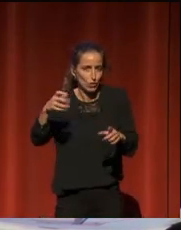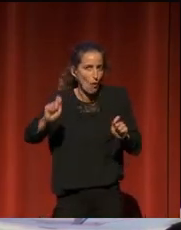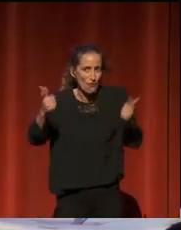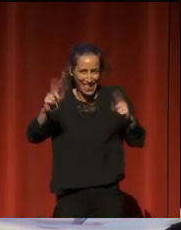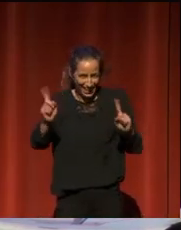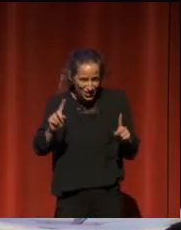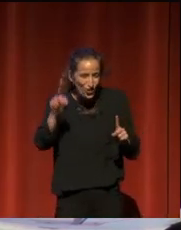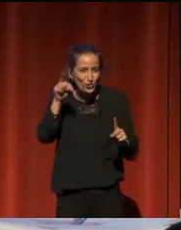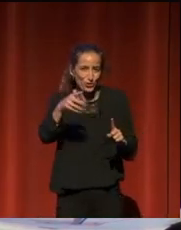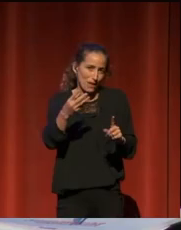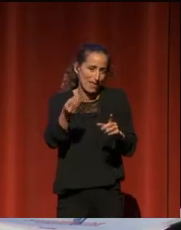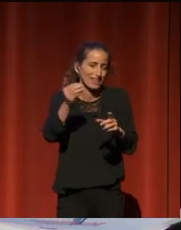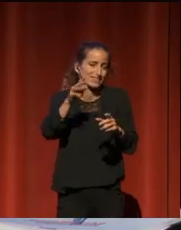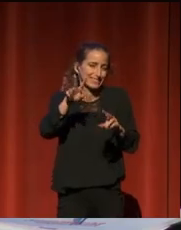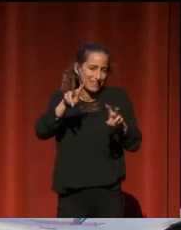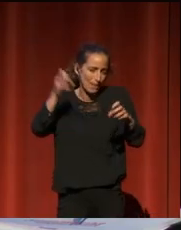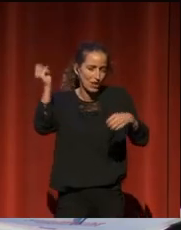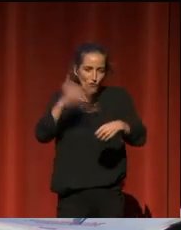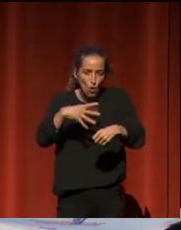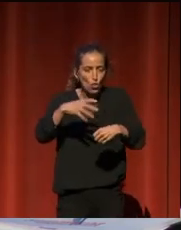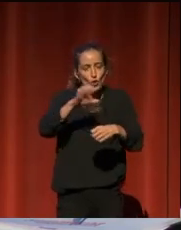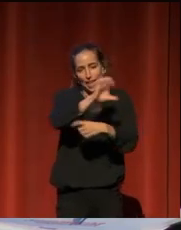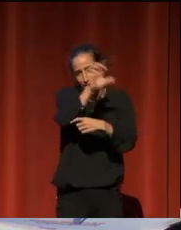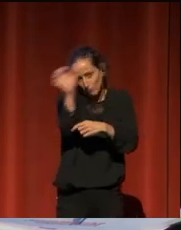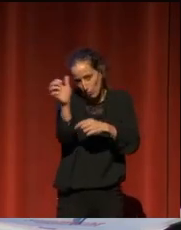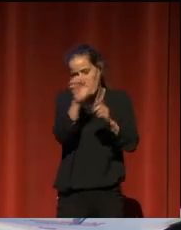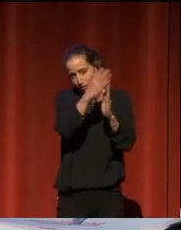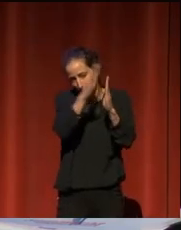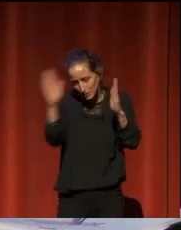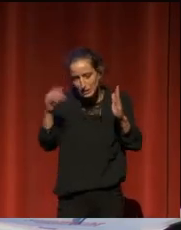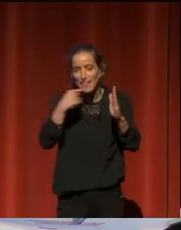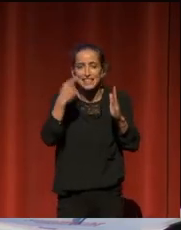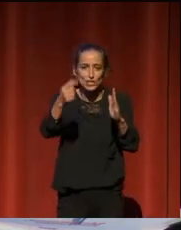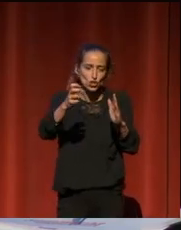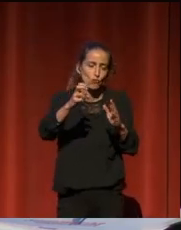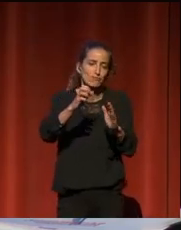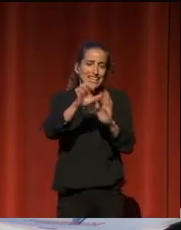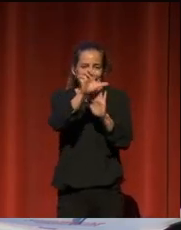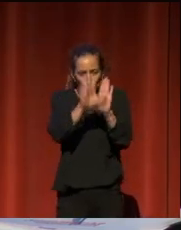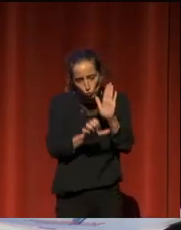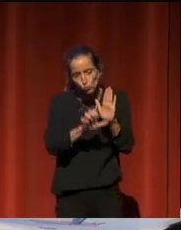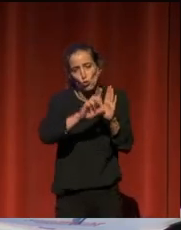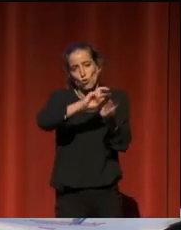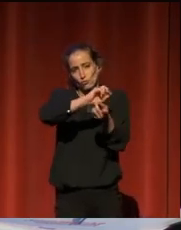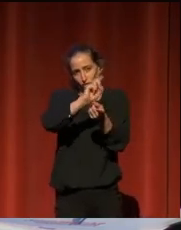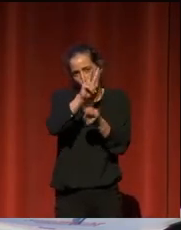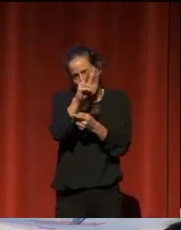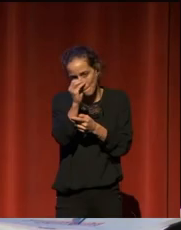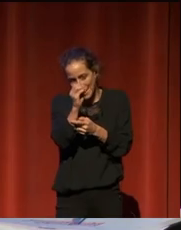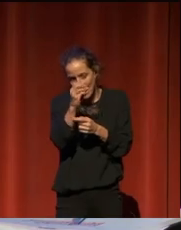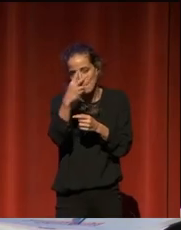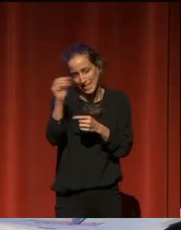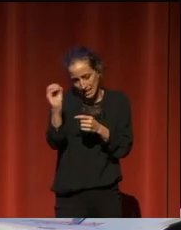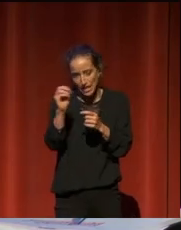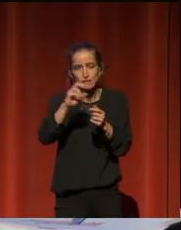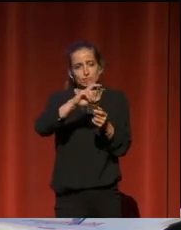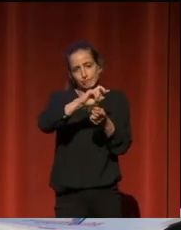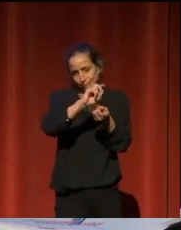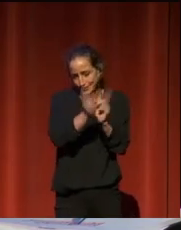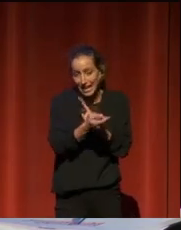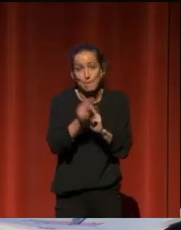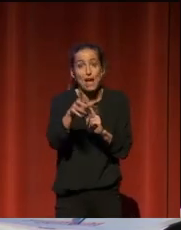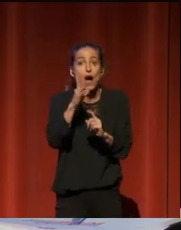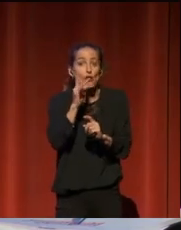bibliotecas públicas europeas has mencionado el cambio de estatutos en 2020 ahora una asociación no gubernamental internacional qué ha